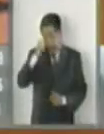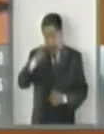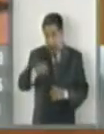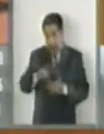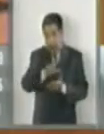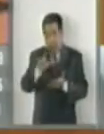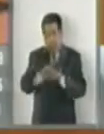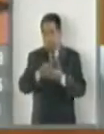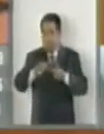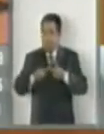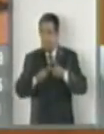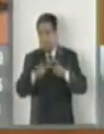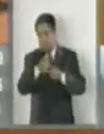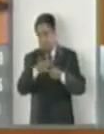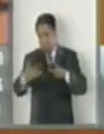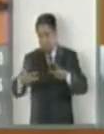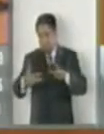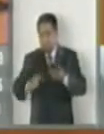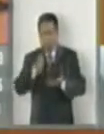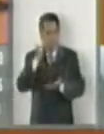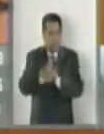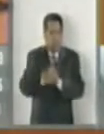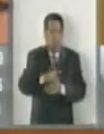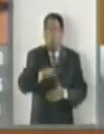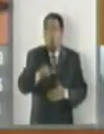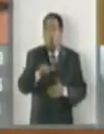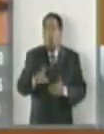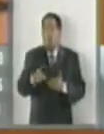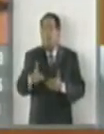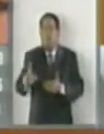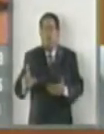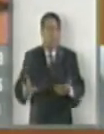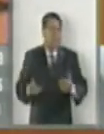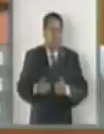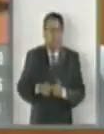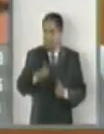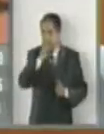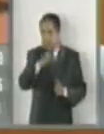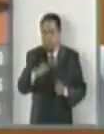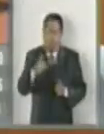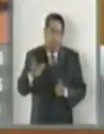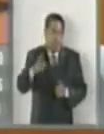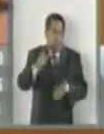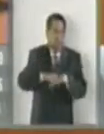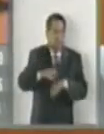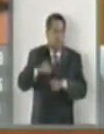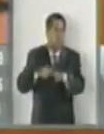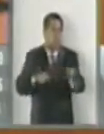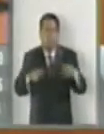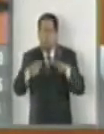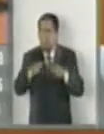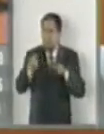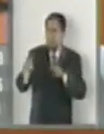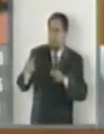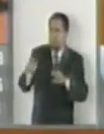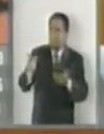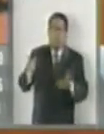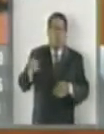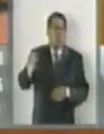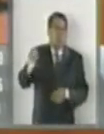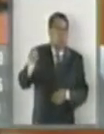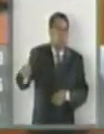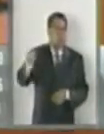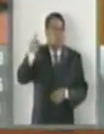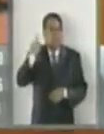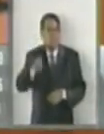de las leyes secundarias acrecenta, y hay que decirlo con todas sus letras, la percepción entre los ciudadanos